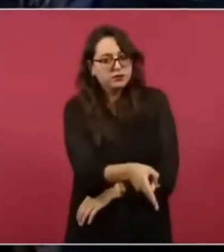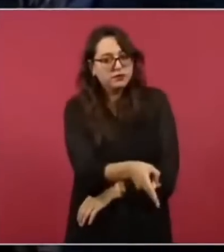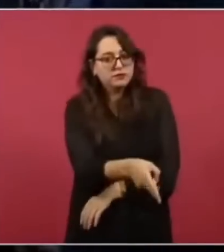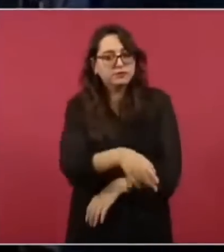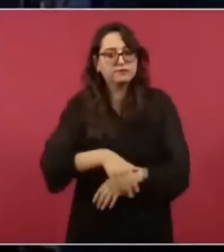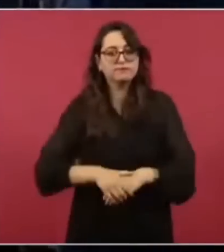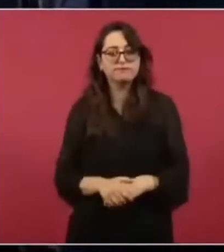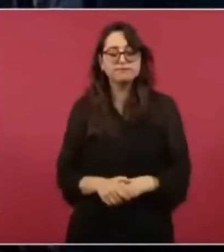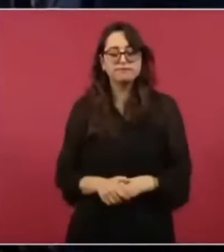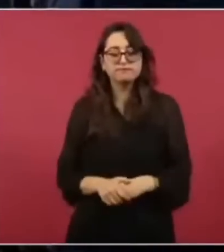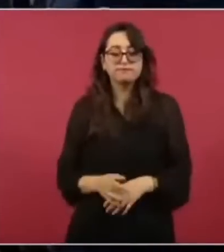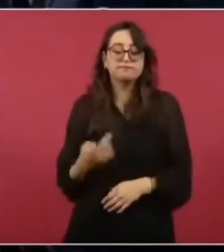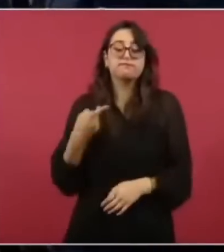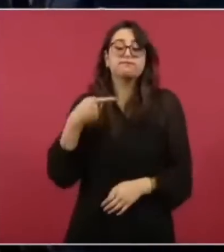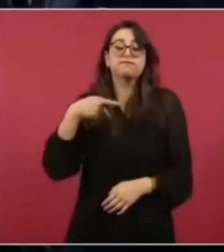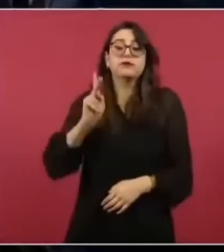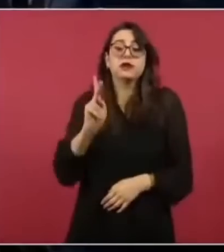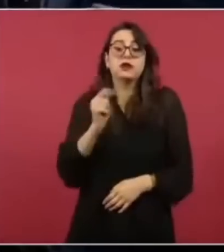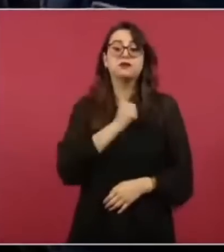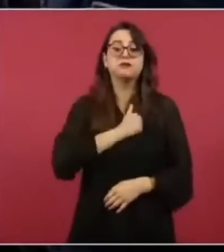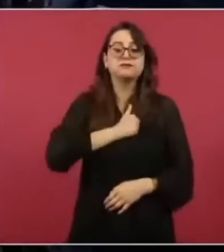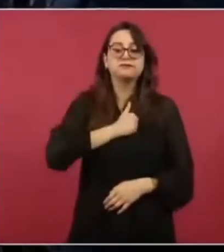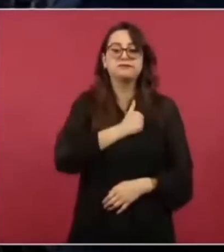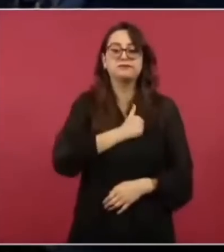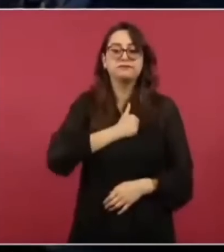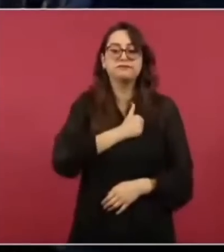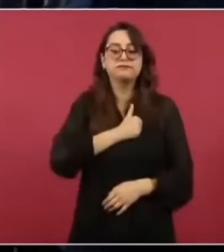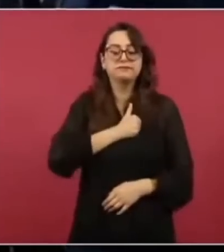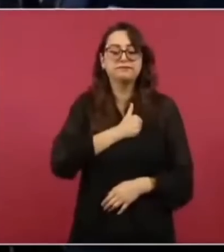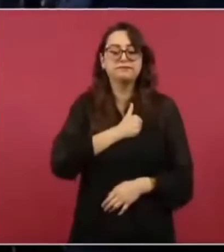Pero como nos enseña la historia,